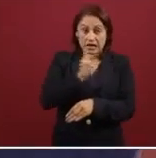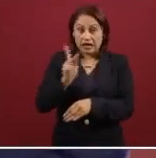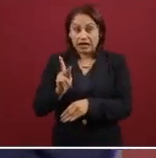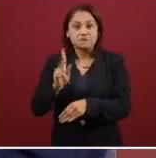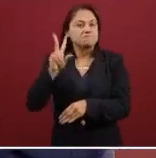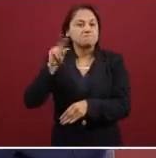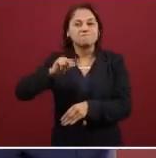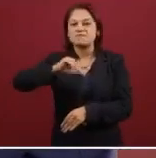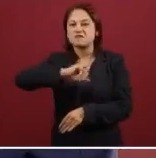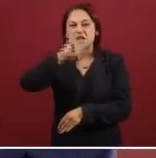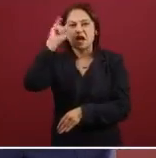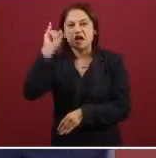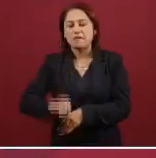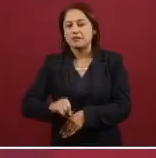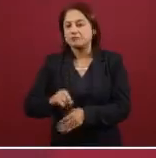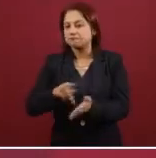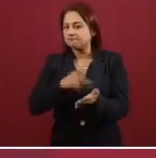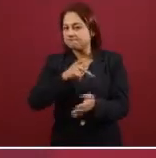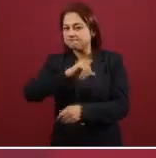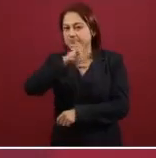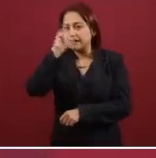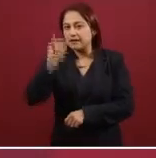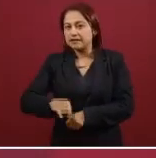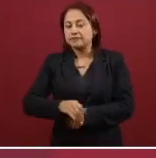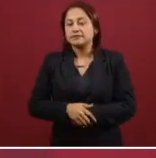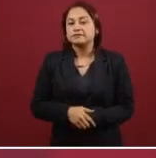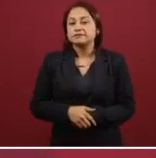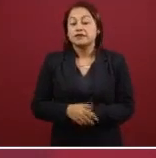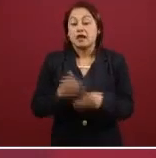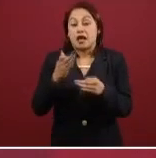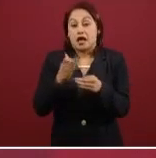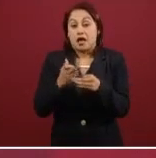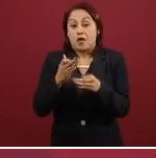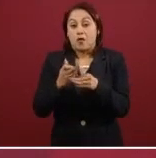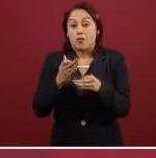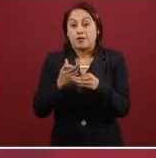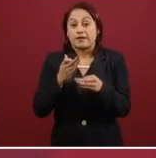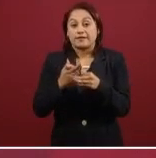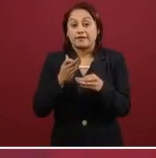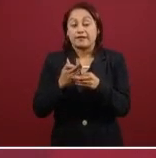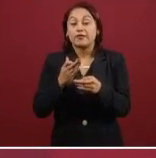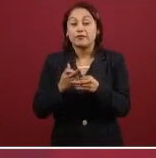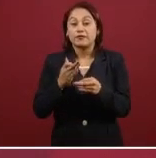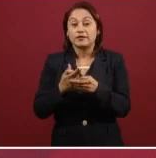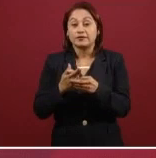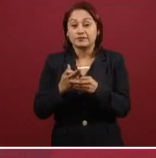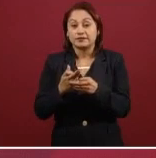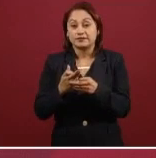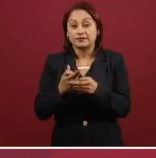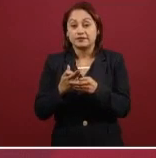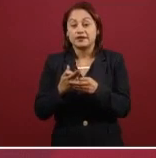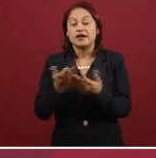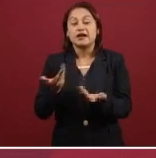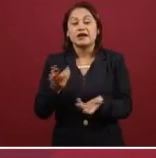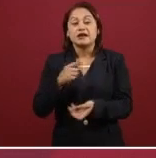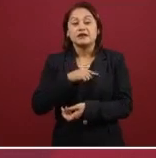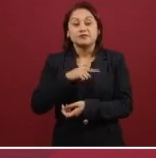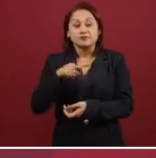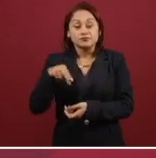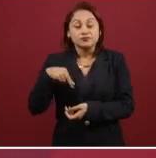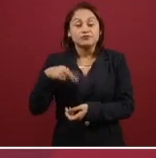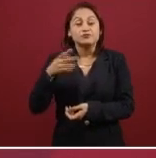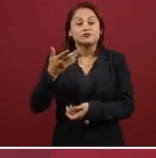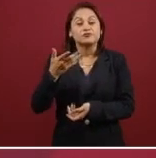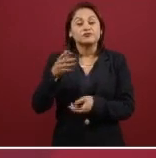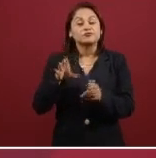Esto que recientemente estamos padeciendo de los